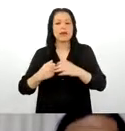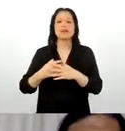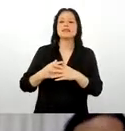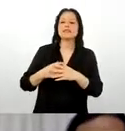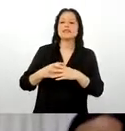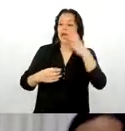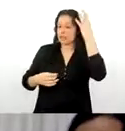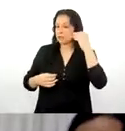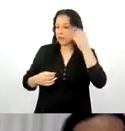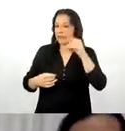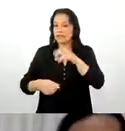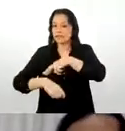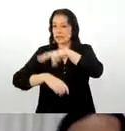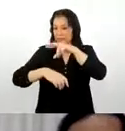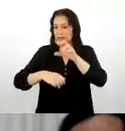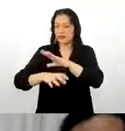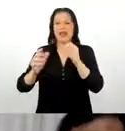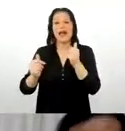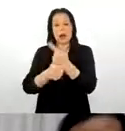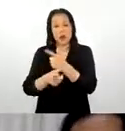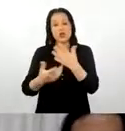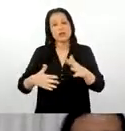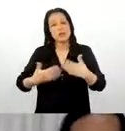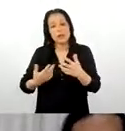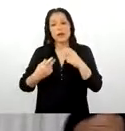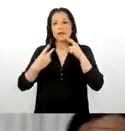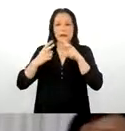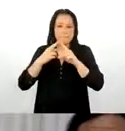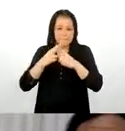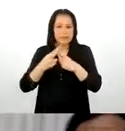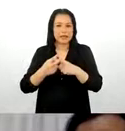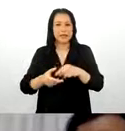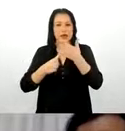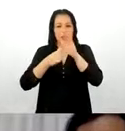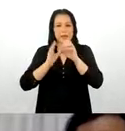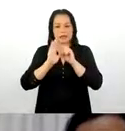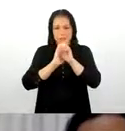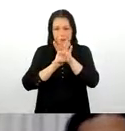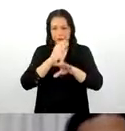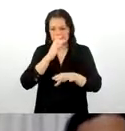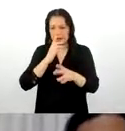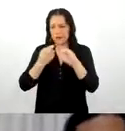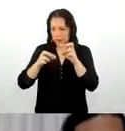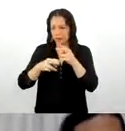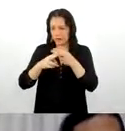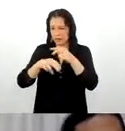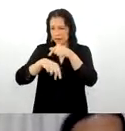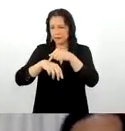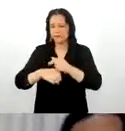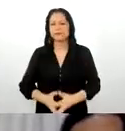actualmente en la región de Ayacucho. Así que, bueno, voy a dar inicio, voy a compartir pantalla, si me permiten.